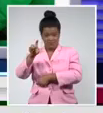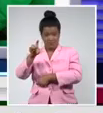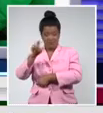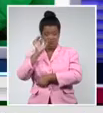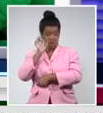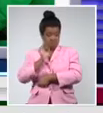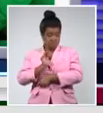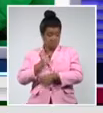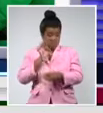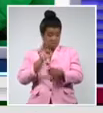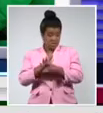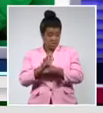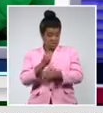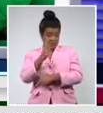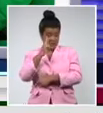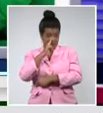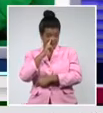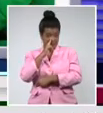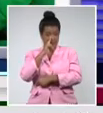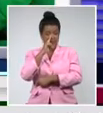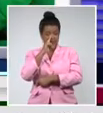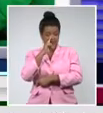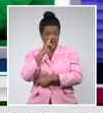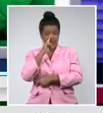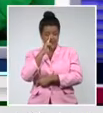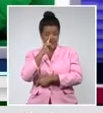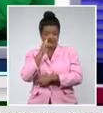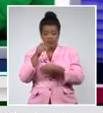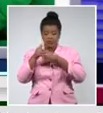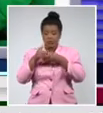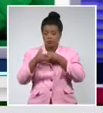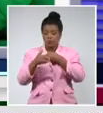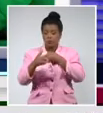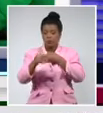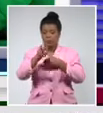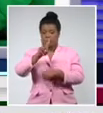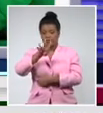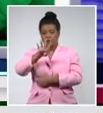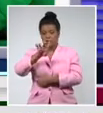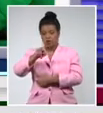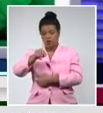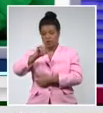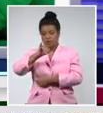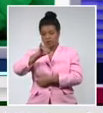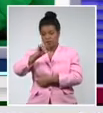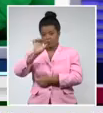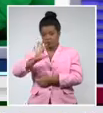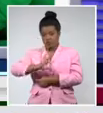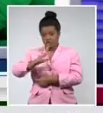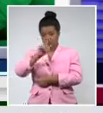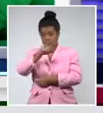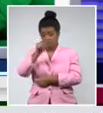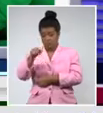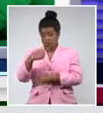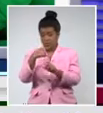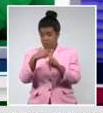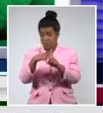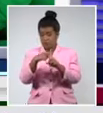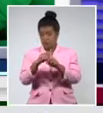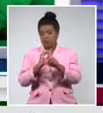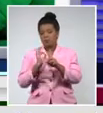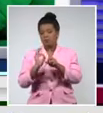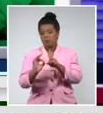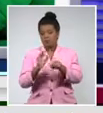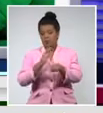aeropuerto, de la entrada a nuestro país, pues el 24,6% de todos los casos diagnosticados han estado